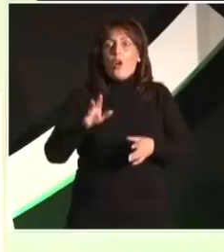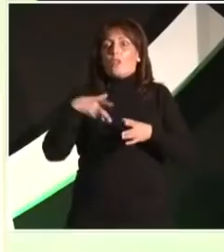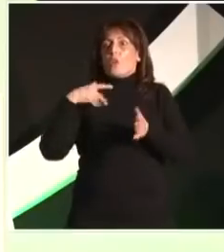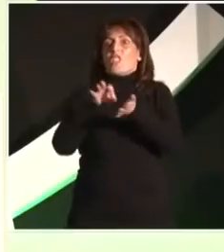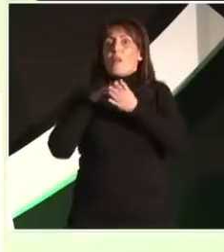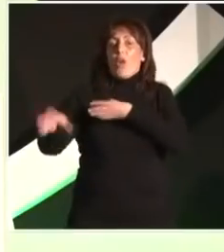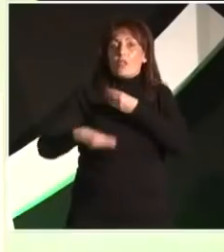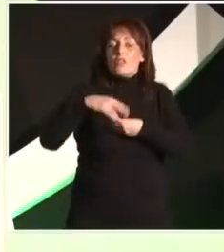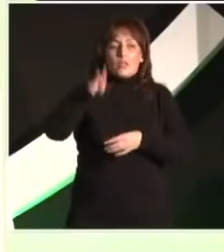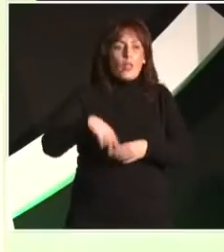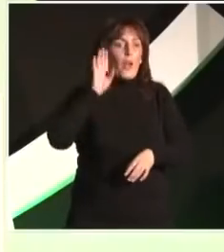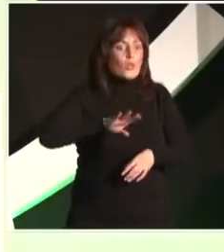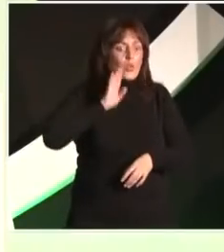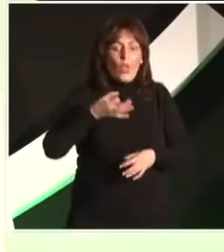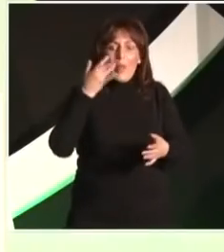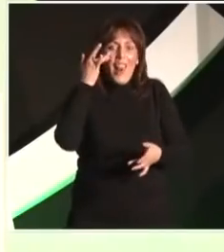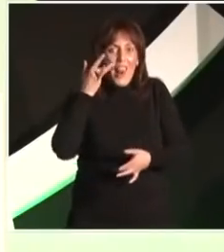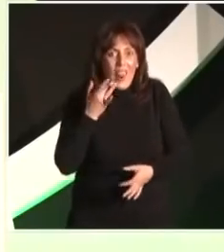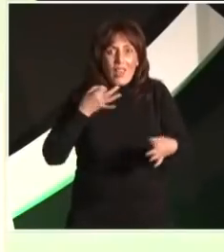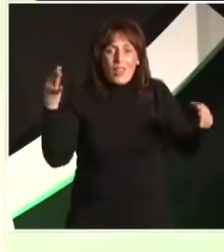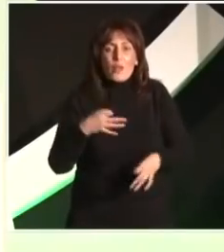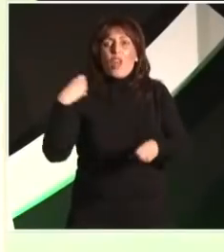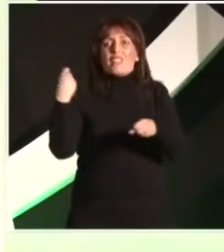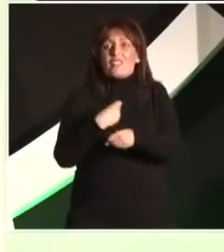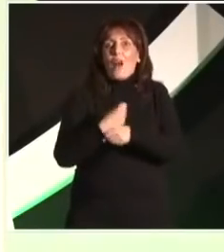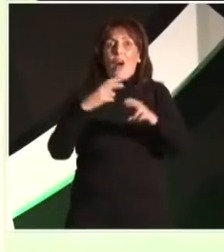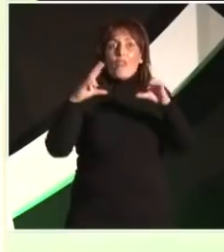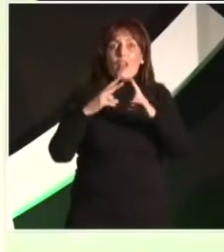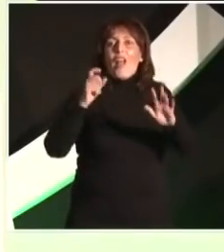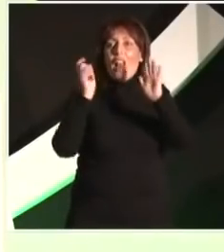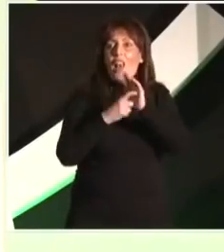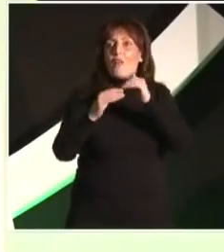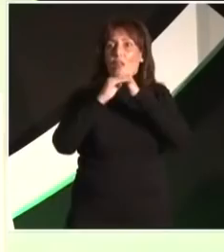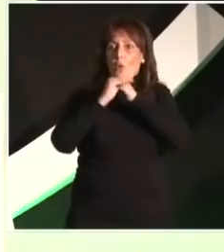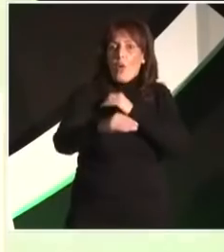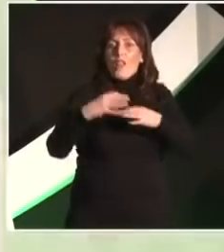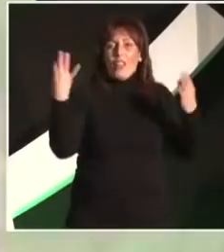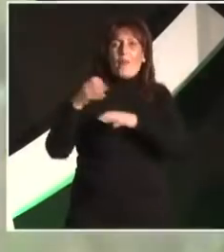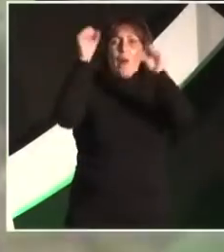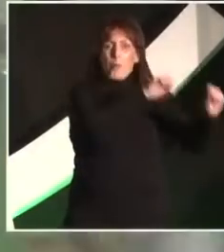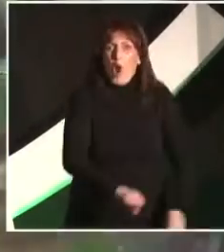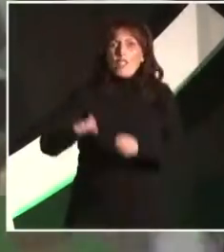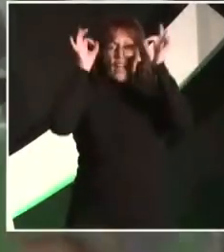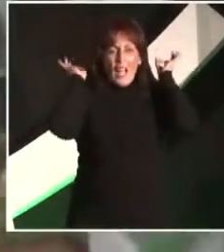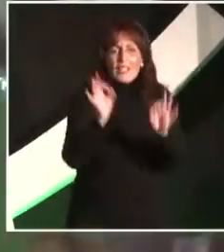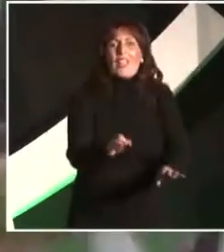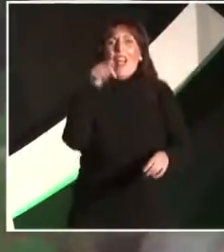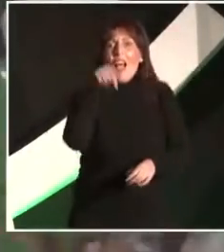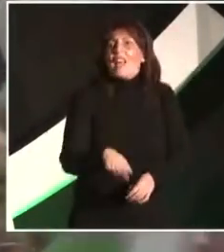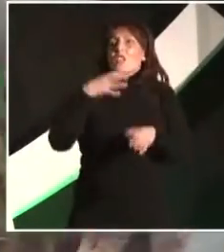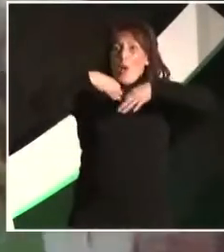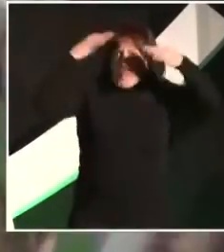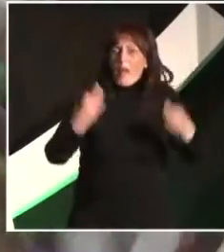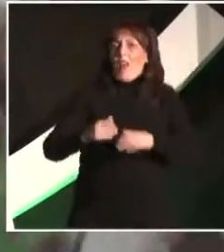complementarios, que los denostáis porque son trabajos femeninos y que la ley de igualdad tiene que protegerlos. Eso es la verdadera